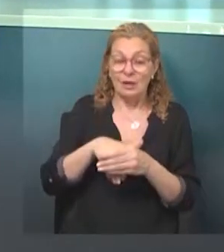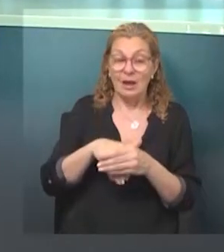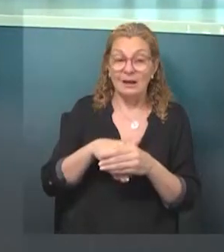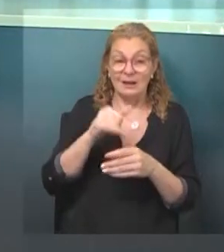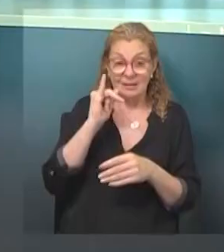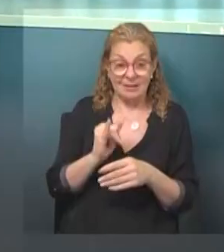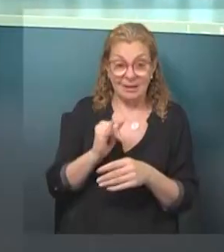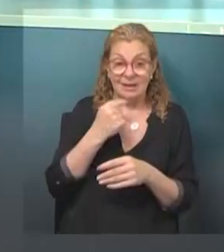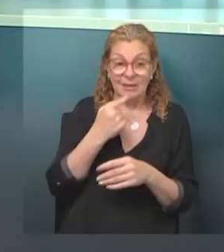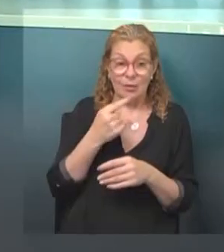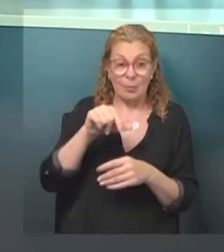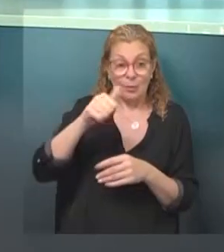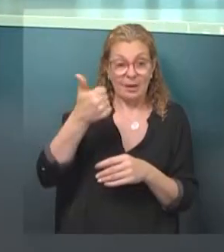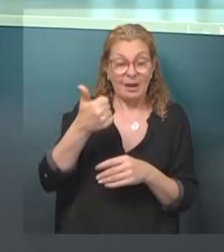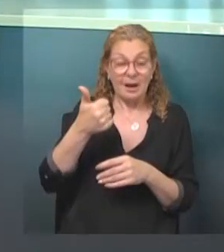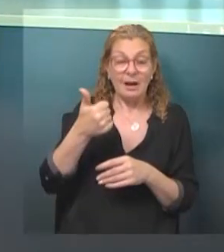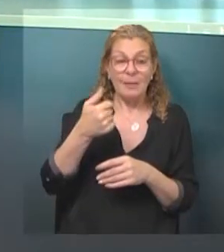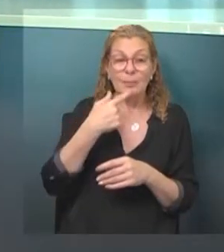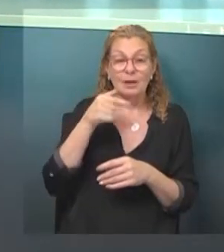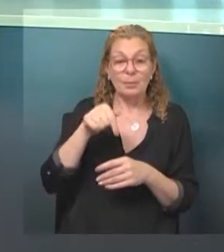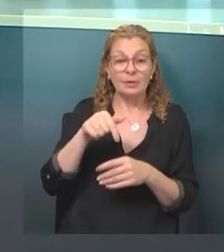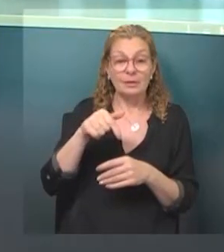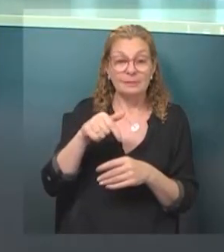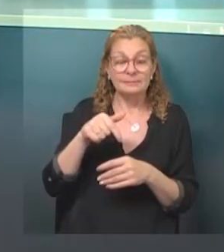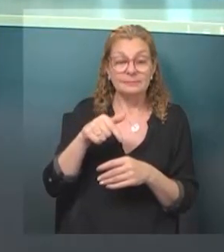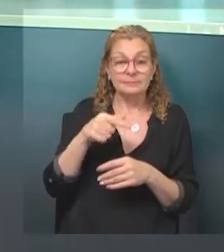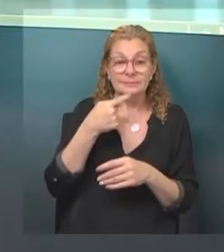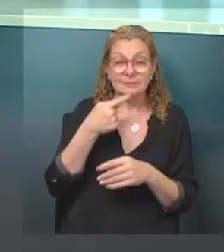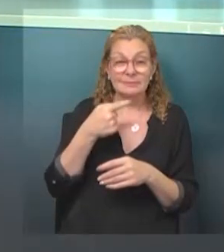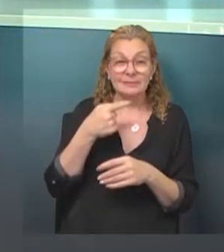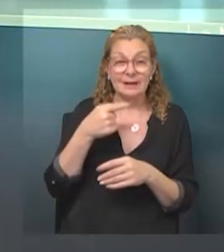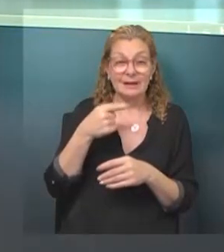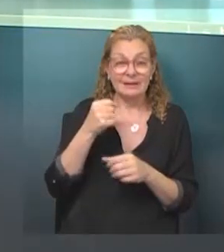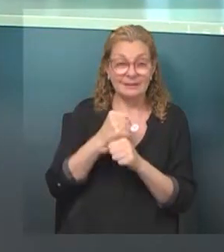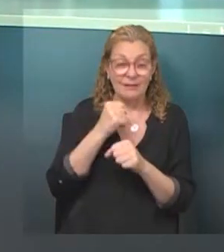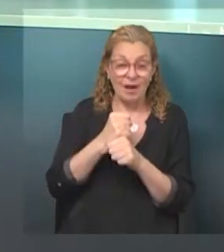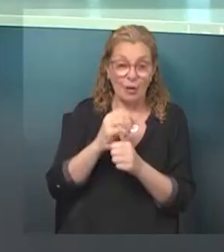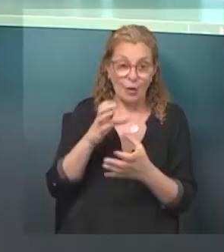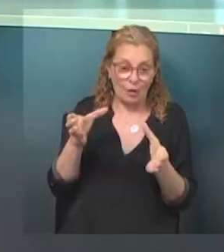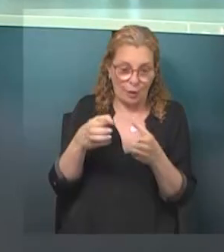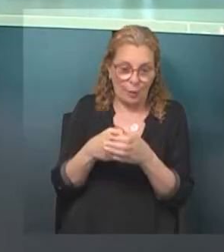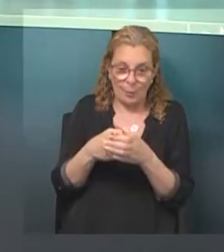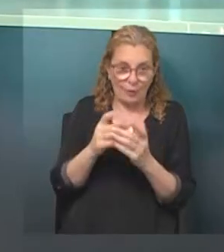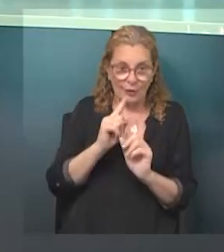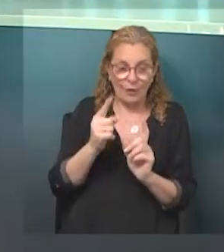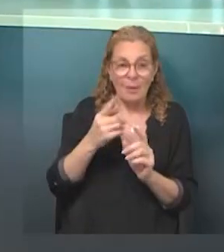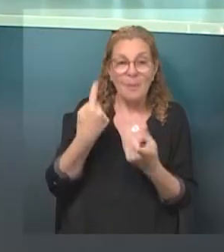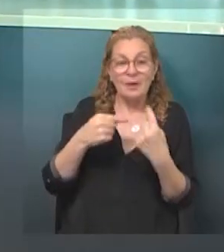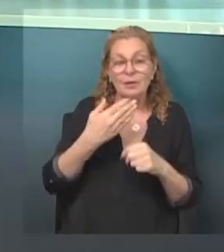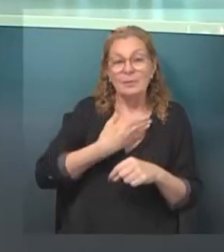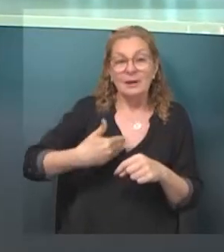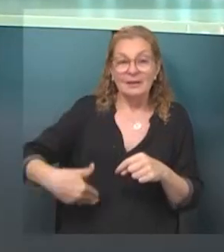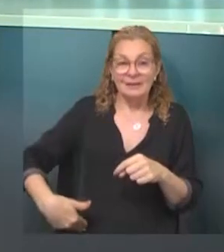que una eventual Victoria justamente de esa opción perjudique la actividad a nivel del sector sin embargo el presidente de la